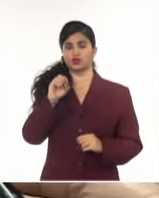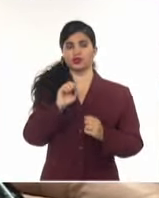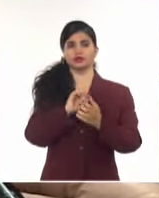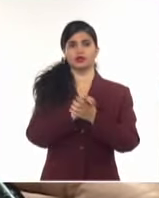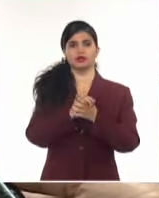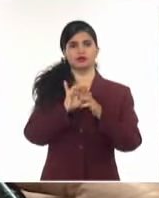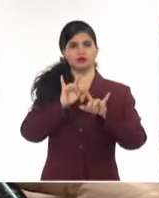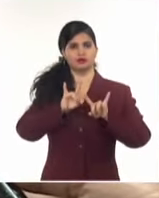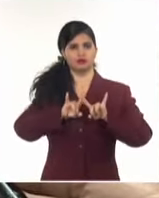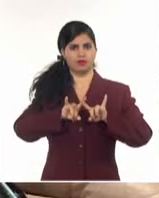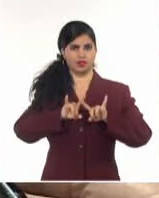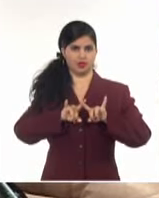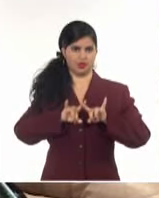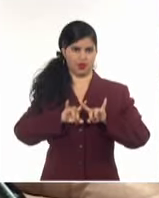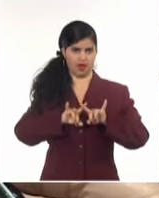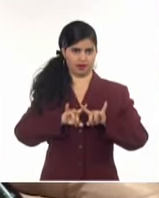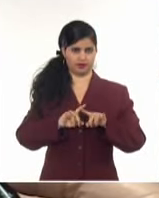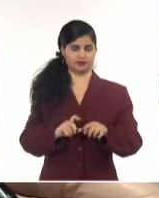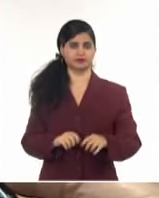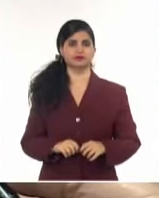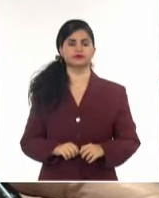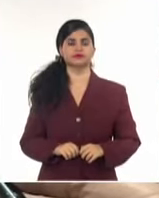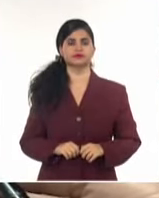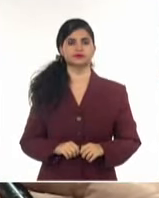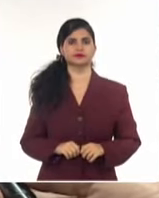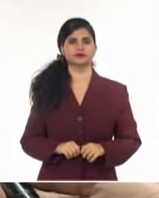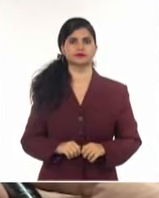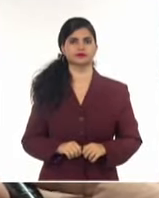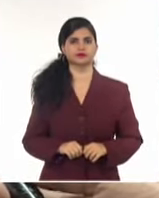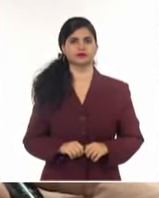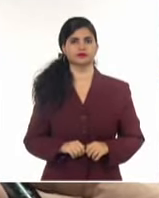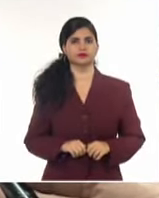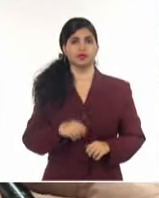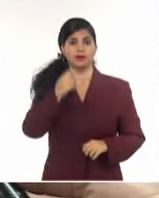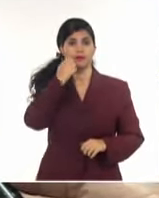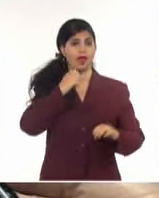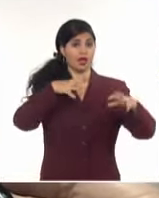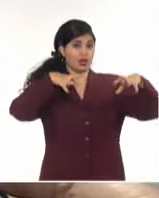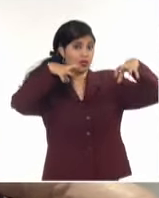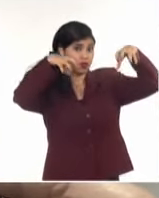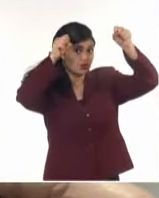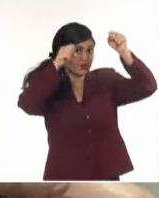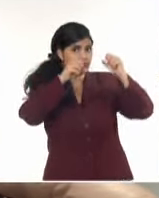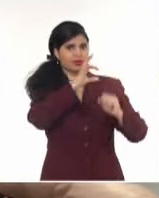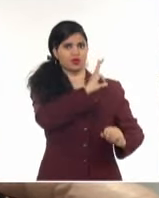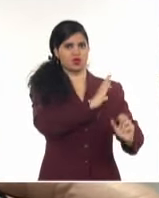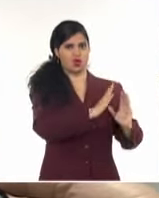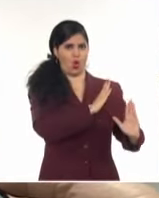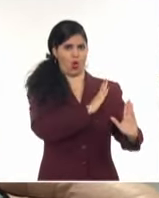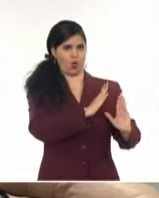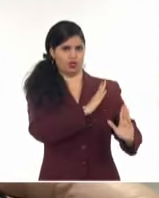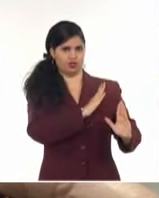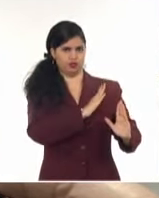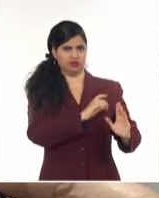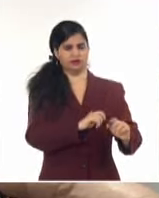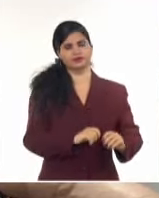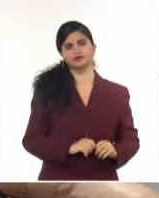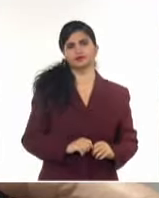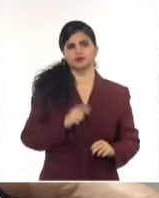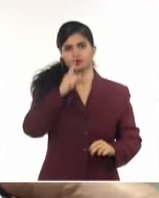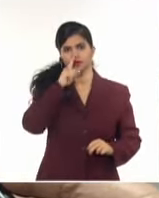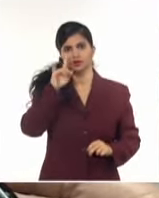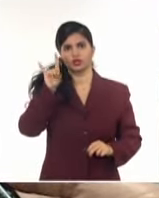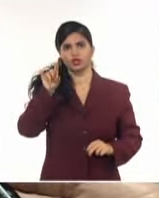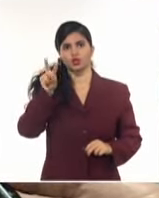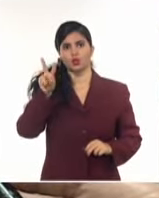por las altas transferencias hacia la zona oriental. En la zona oriental tenemos las dos máquinas de nuevita afuera. En estos momentos va a entrar la unidad